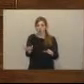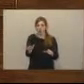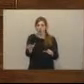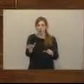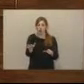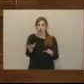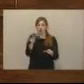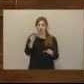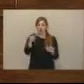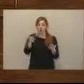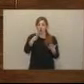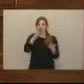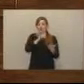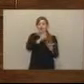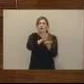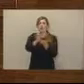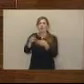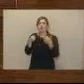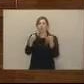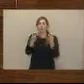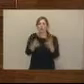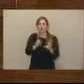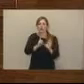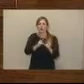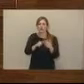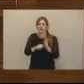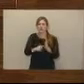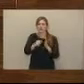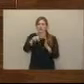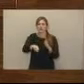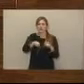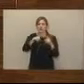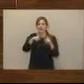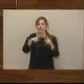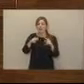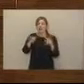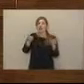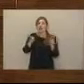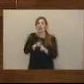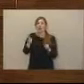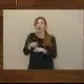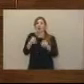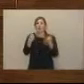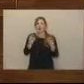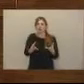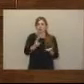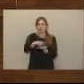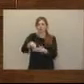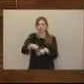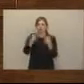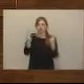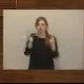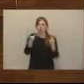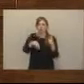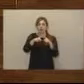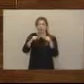-La Mancha? ¿Cuántos centros públicos se cerraron? En Asturias no podemos hablar de eso. No solo no se cerraron, sino que se abrieron centros